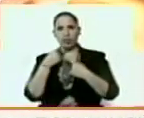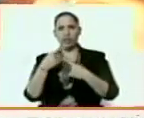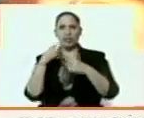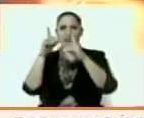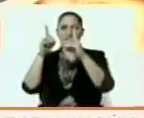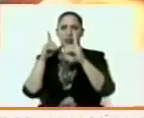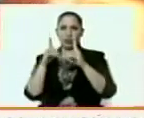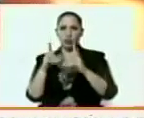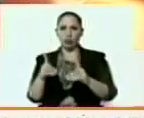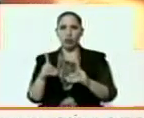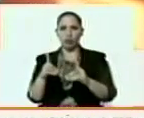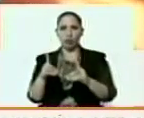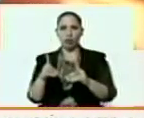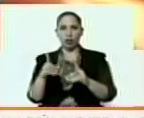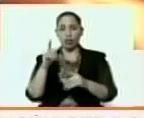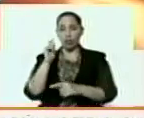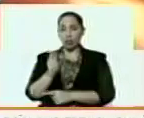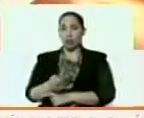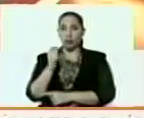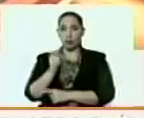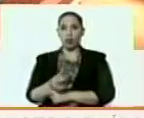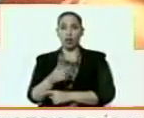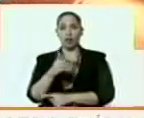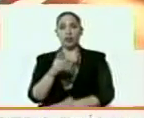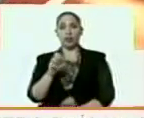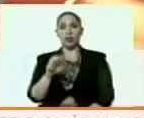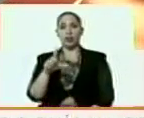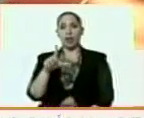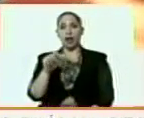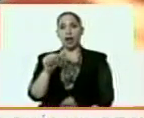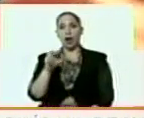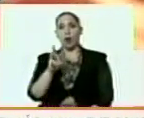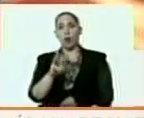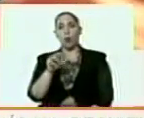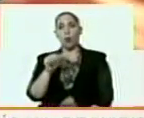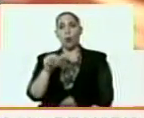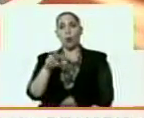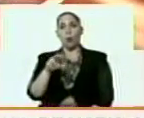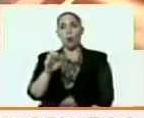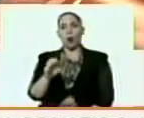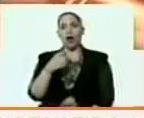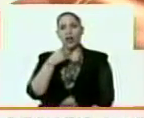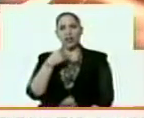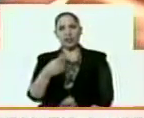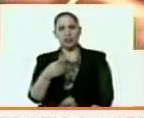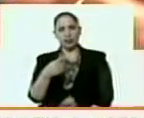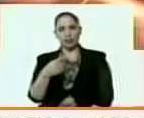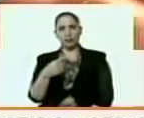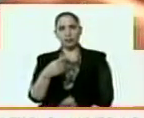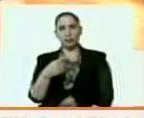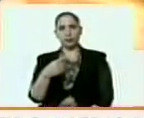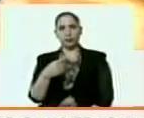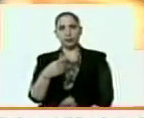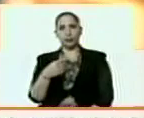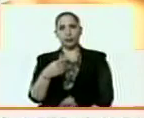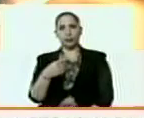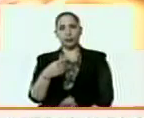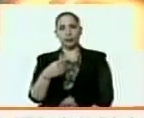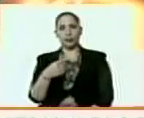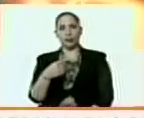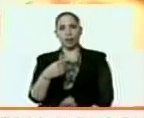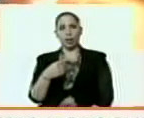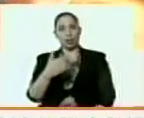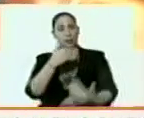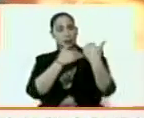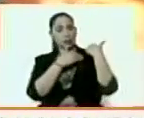repente el tribunal de Delaware sobre el caso Cristalé aparece diciendo, bueno, a instancia del